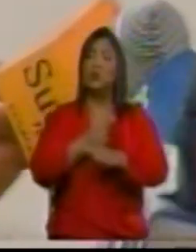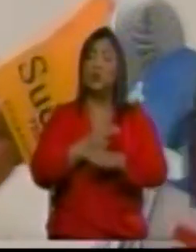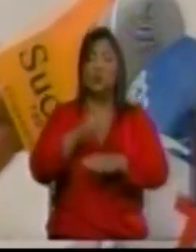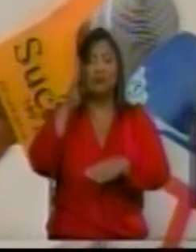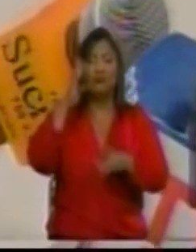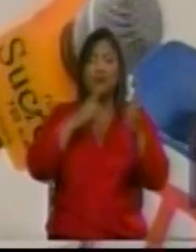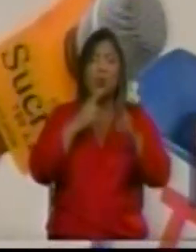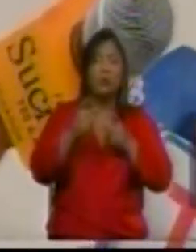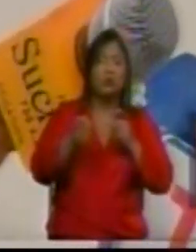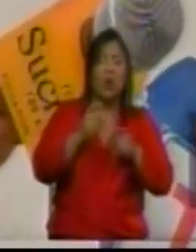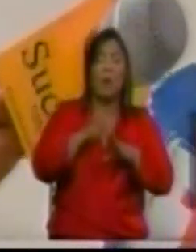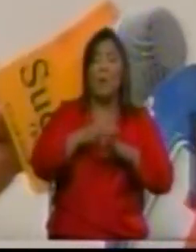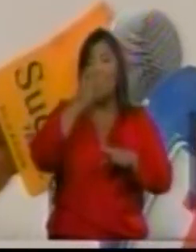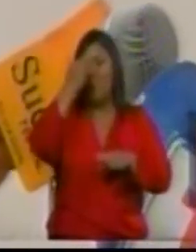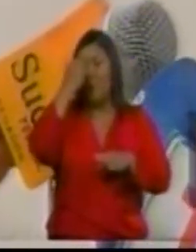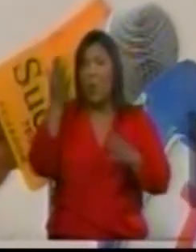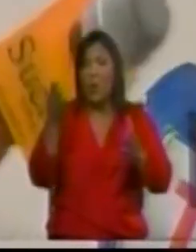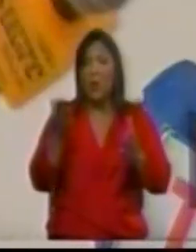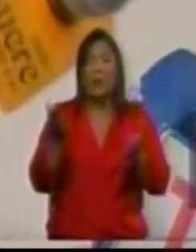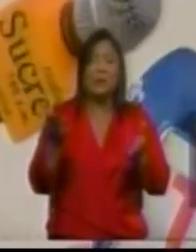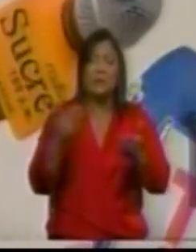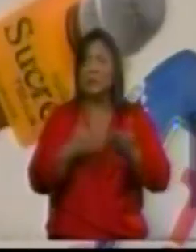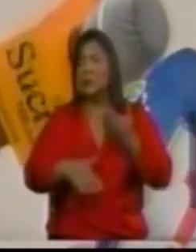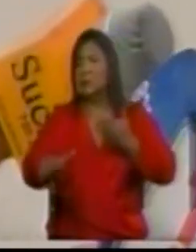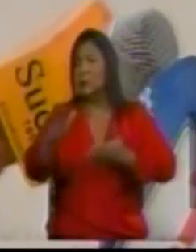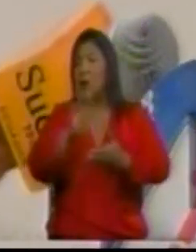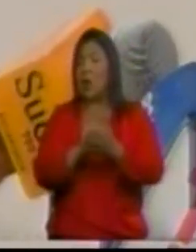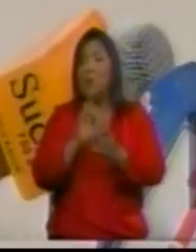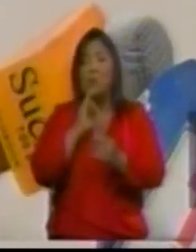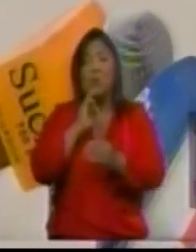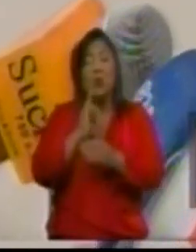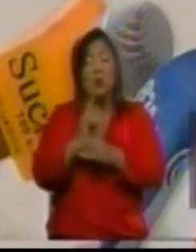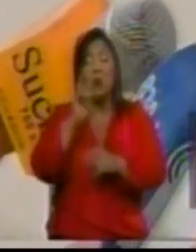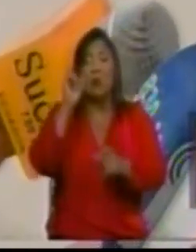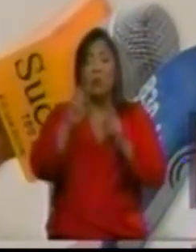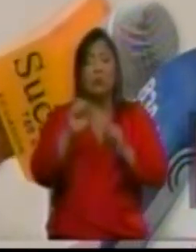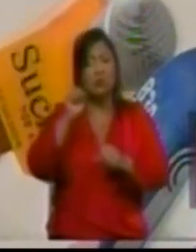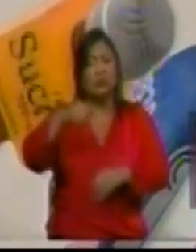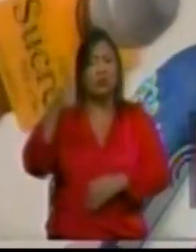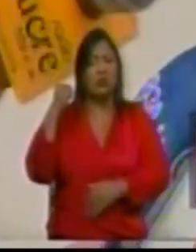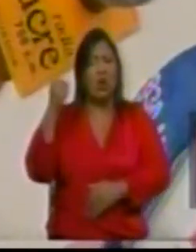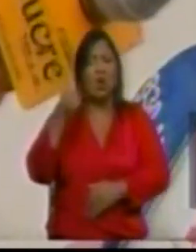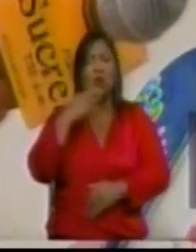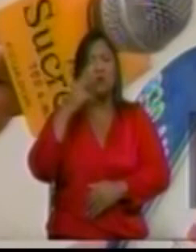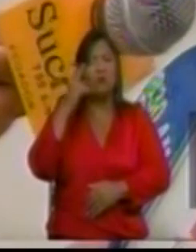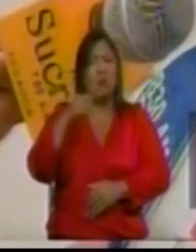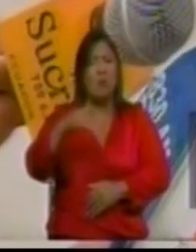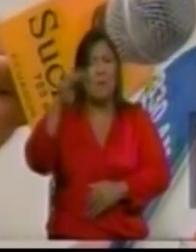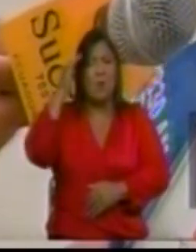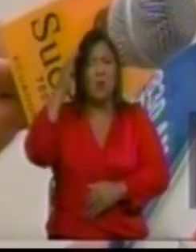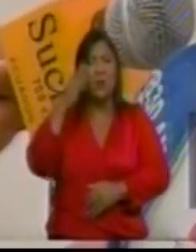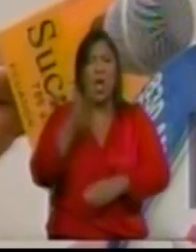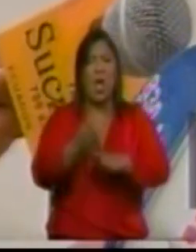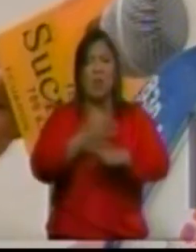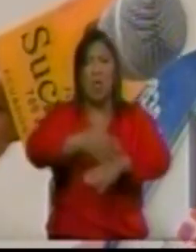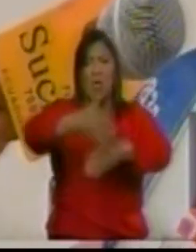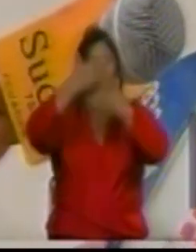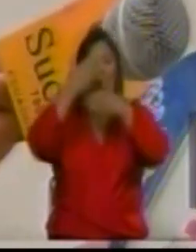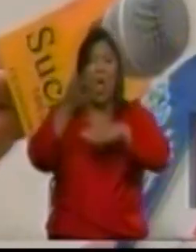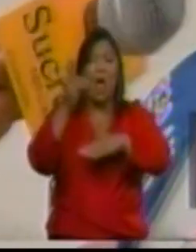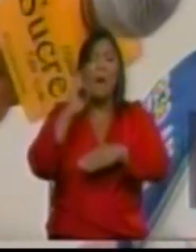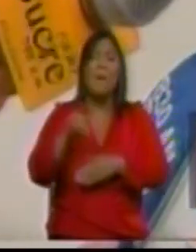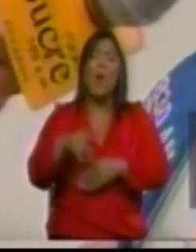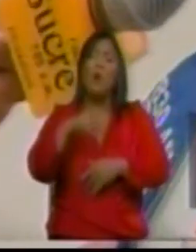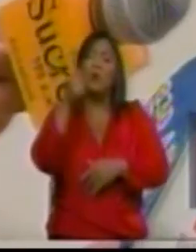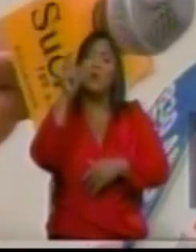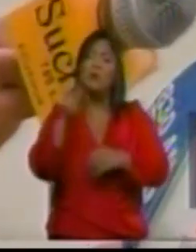estar sobrepasados, podría decirse, pero esa gente también tiene derechos, esa gente, los mismos policías que fueron secuestrados, las mismas policías que